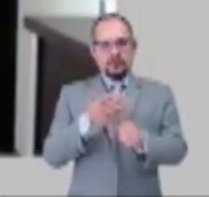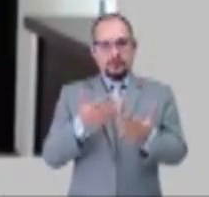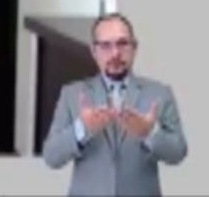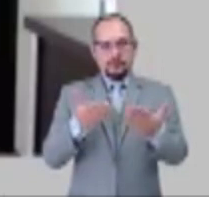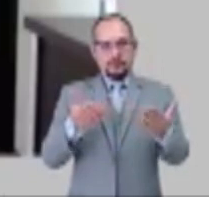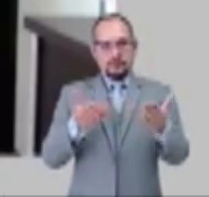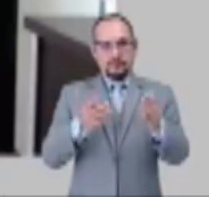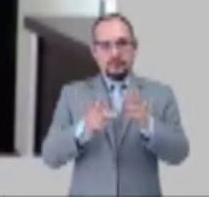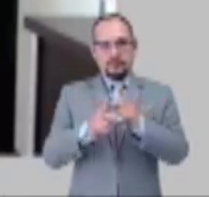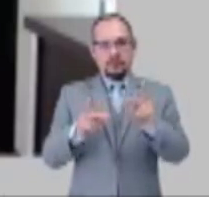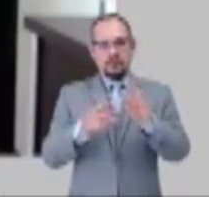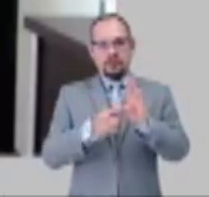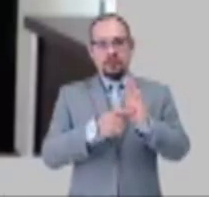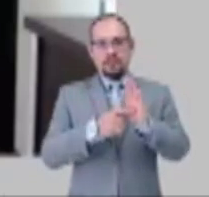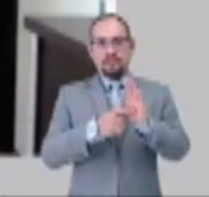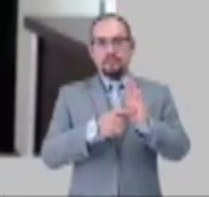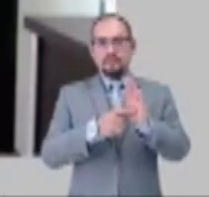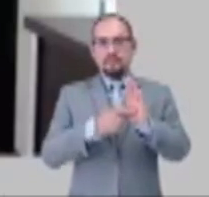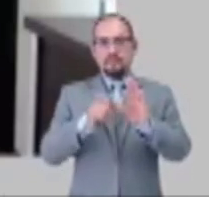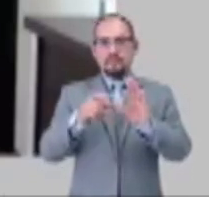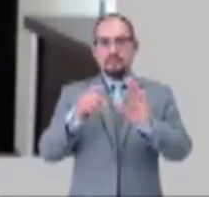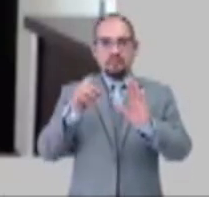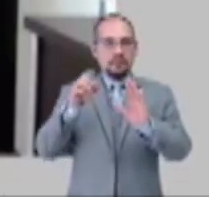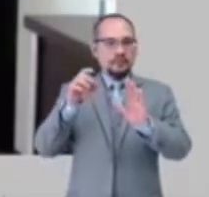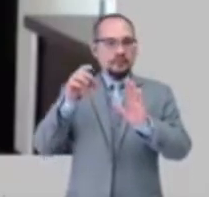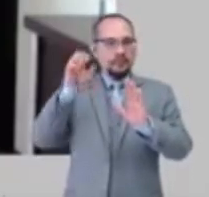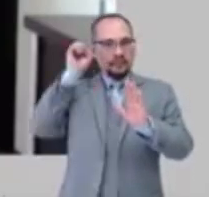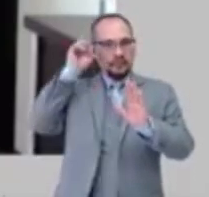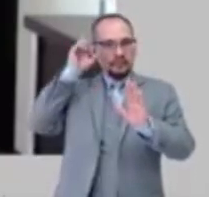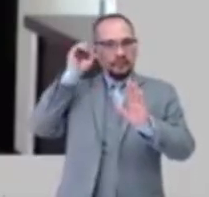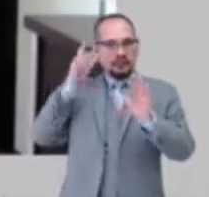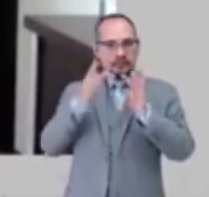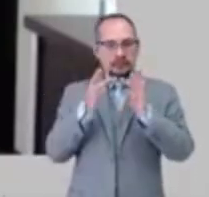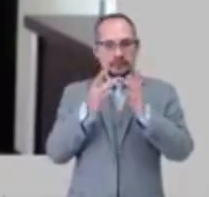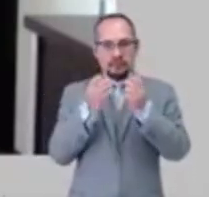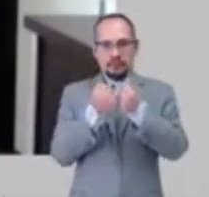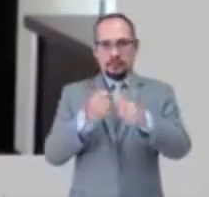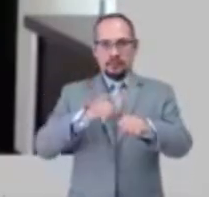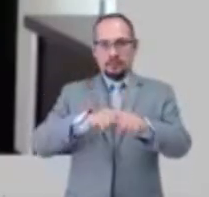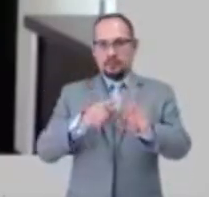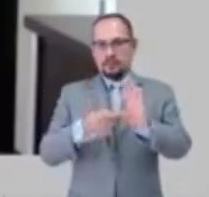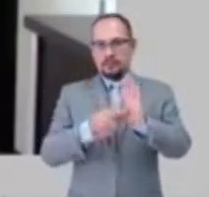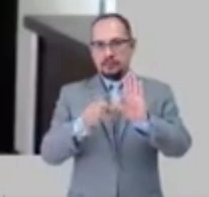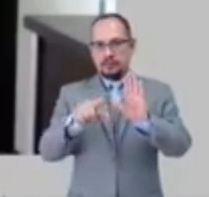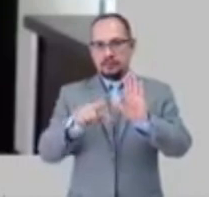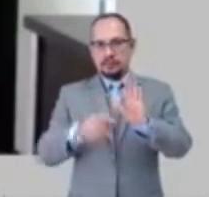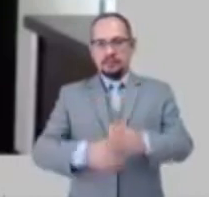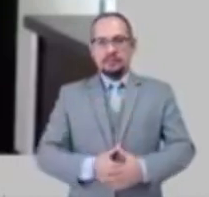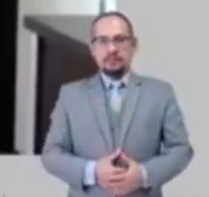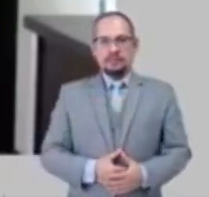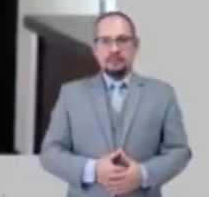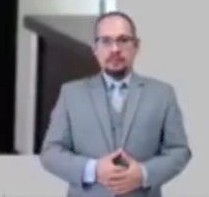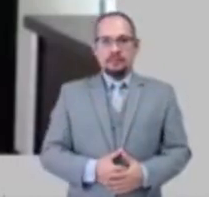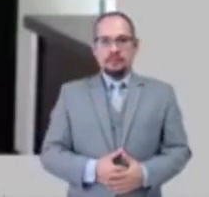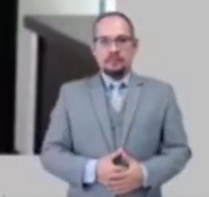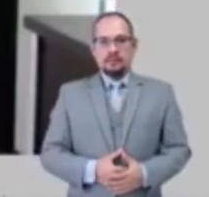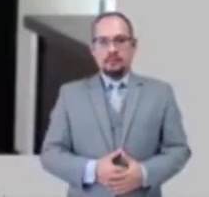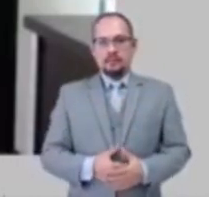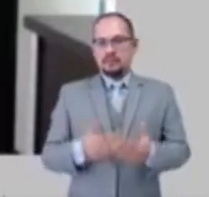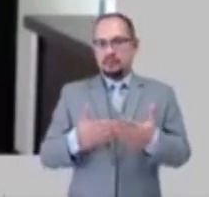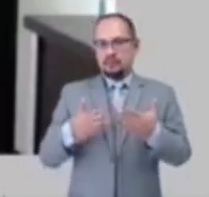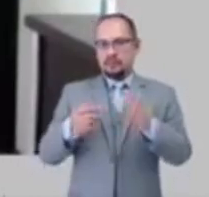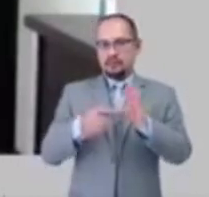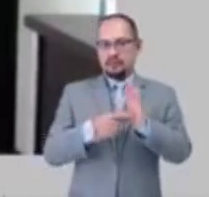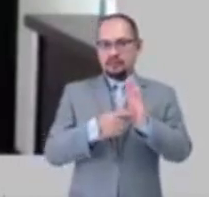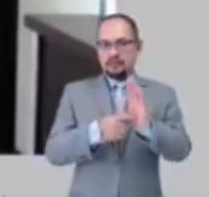de marzo la casa encuestadora room información que da poder notificó acerca de una encuesta de opinión realizada el 25